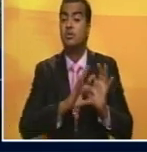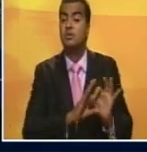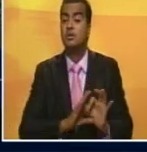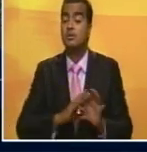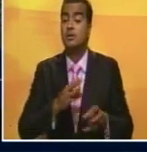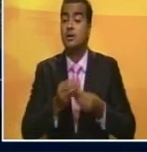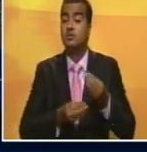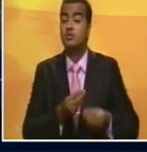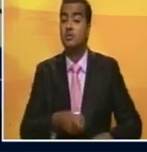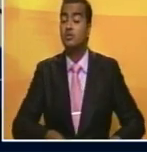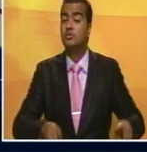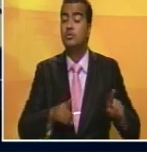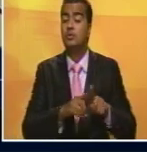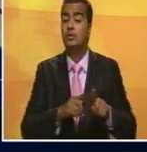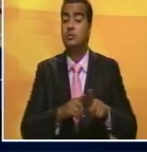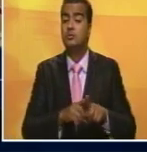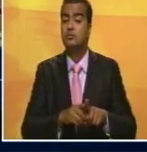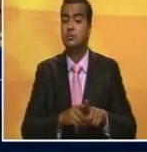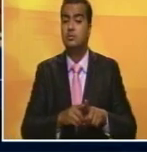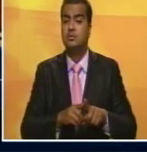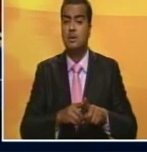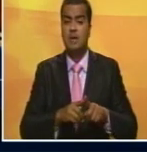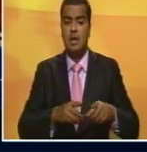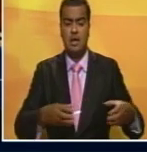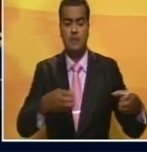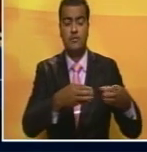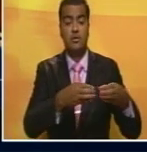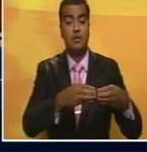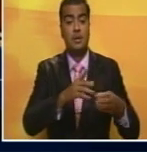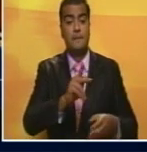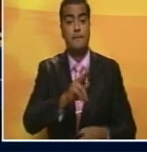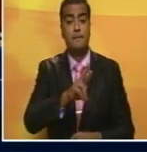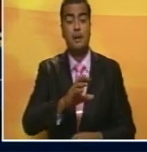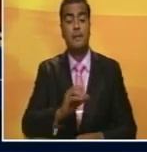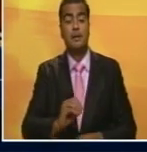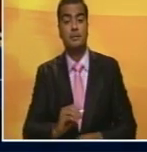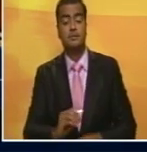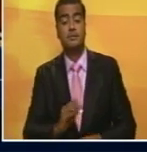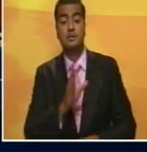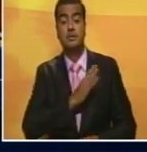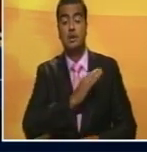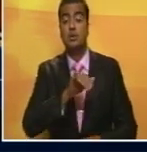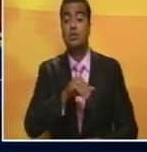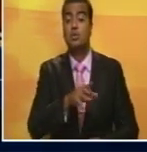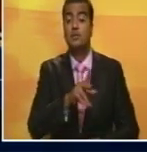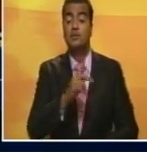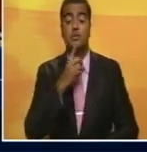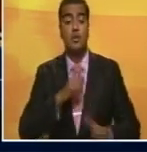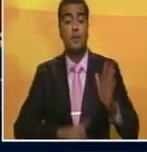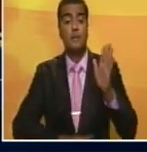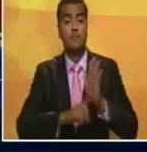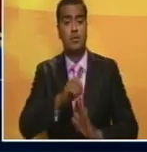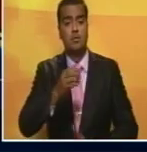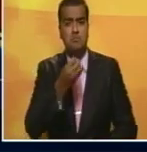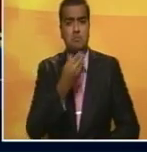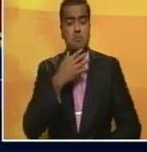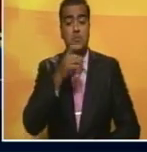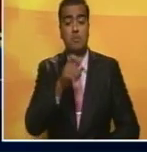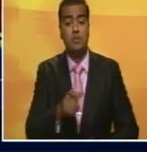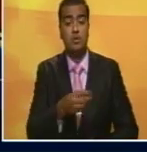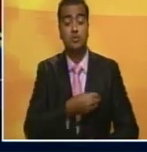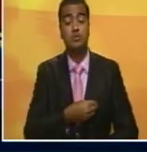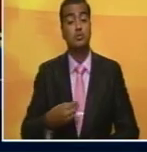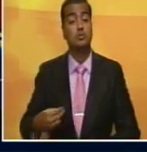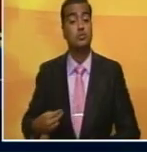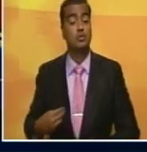los hechos ocurridos en el fuerte Paramacay. El licenciado Julio García es un hombre probo, es un hombre honesto y